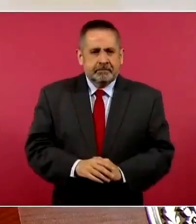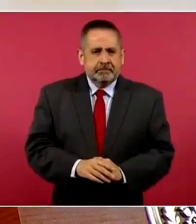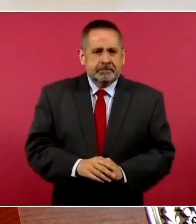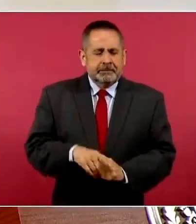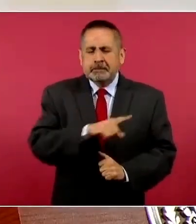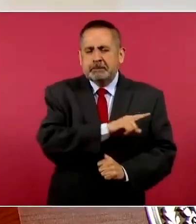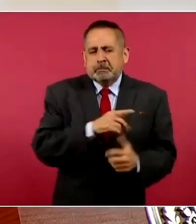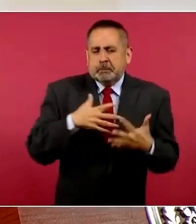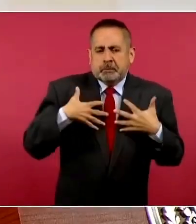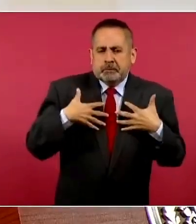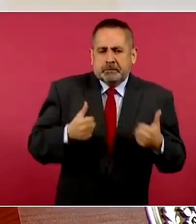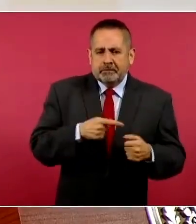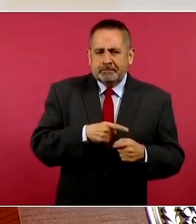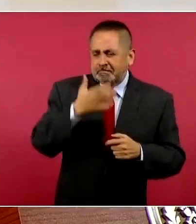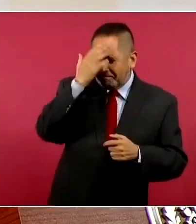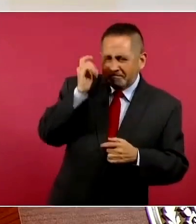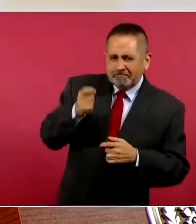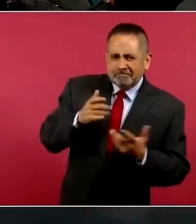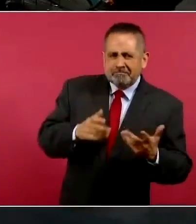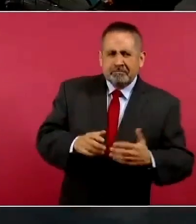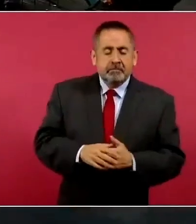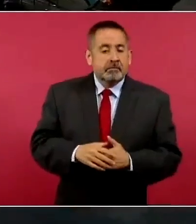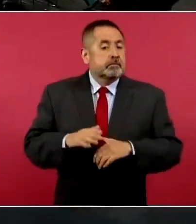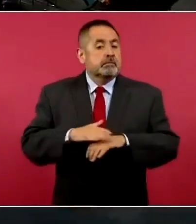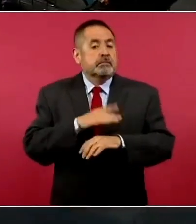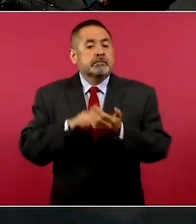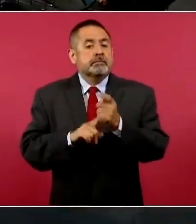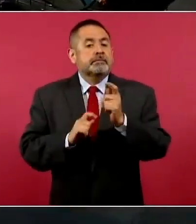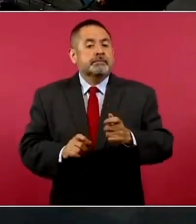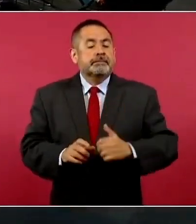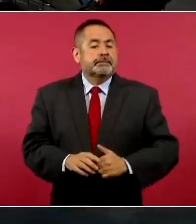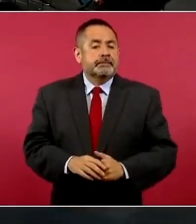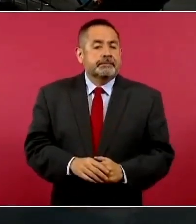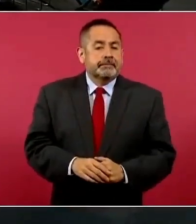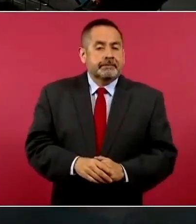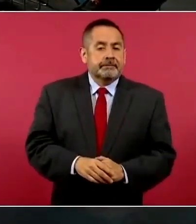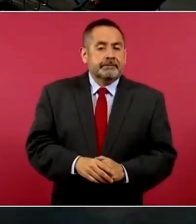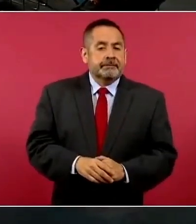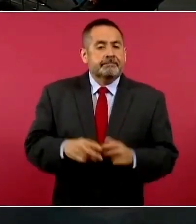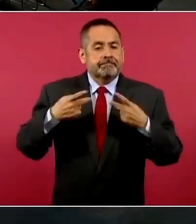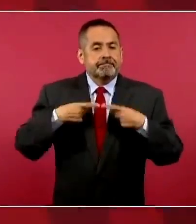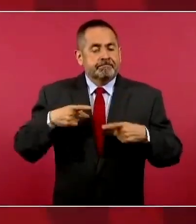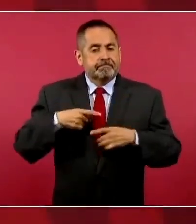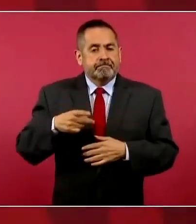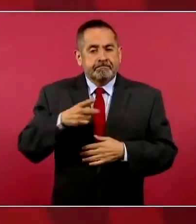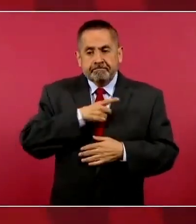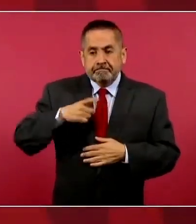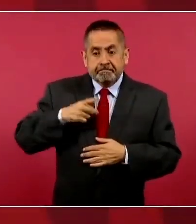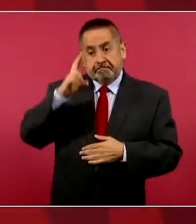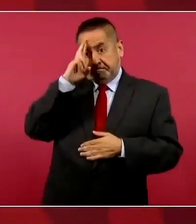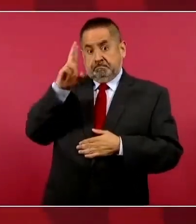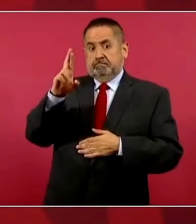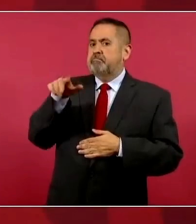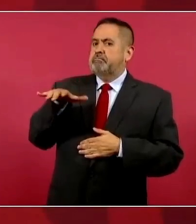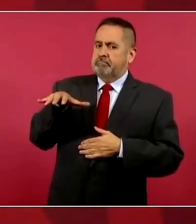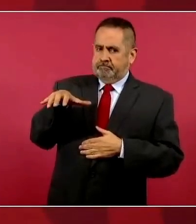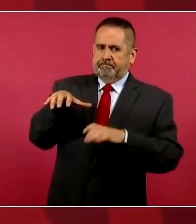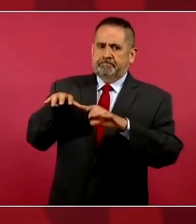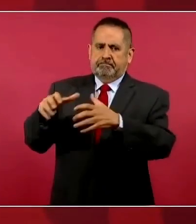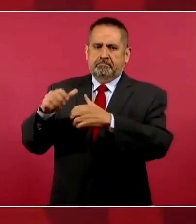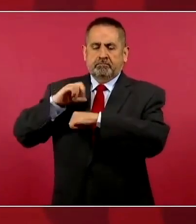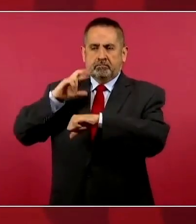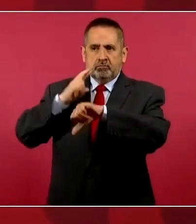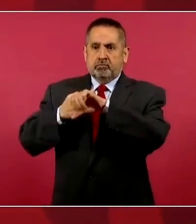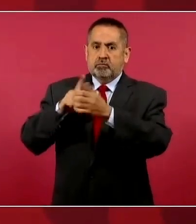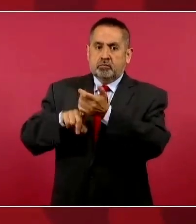no lo entienden. No lo conocen. Sí, porque la gente respeta mucho a la